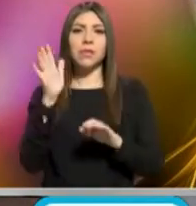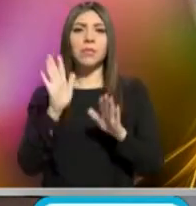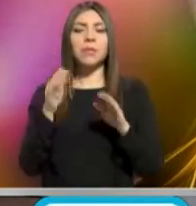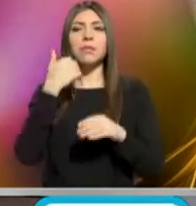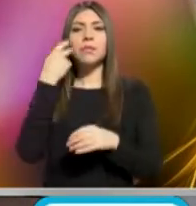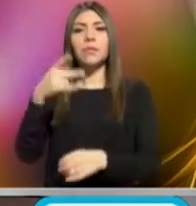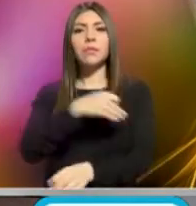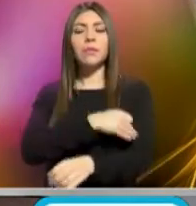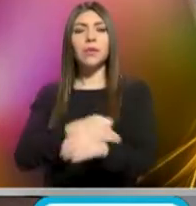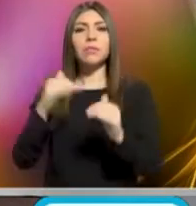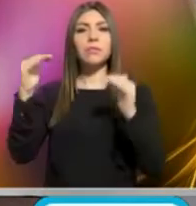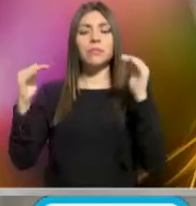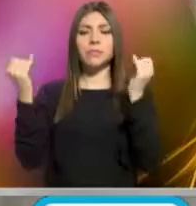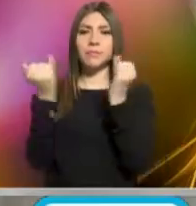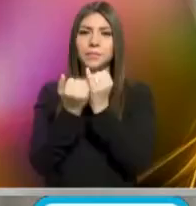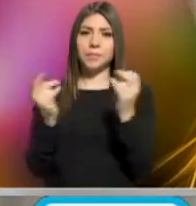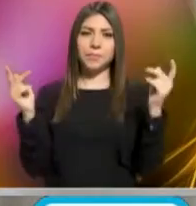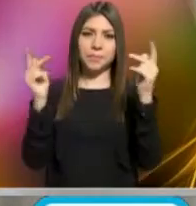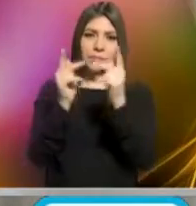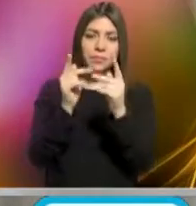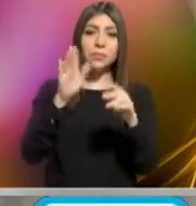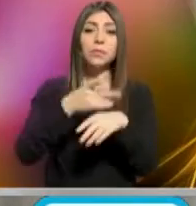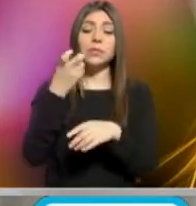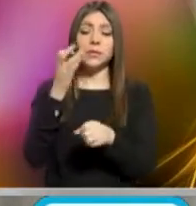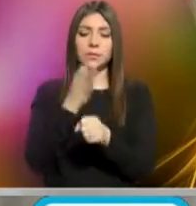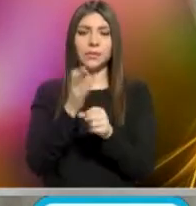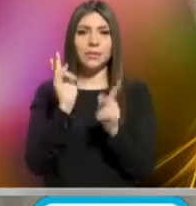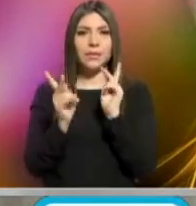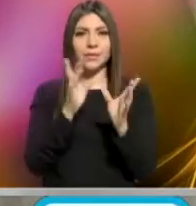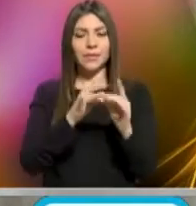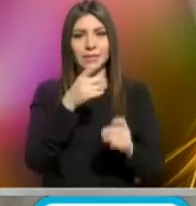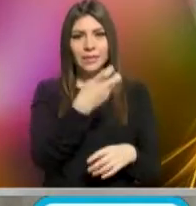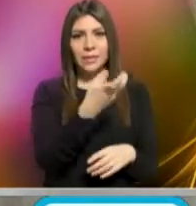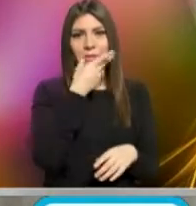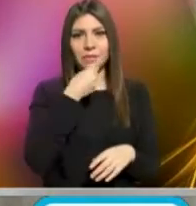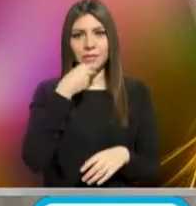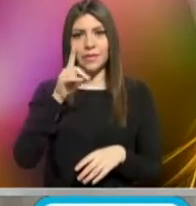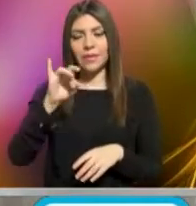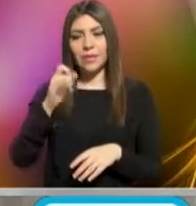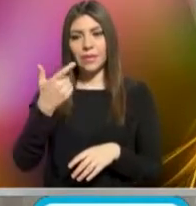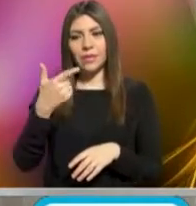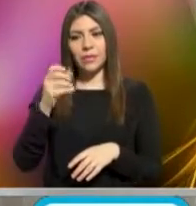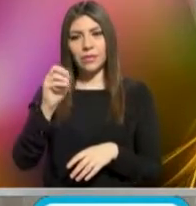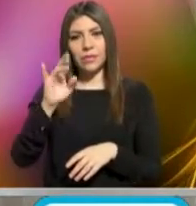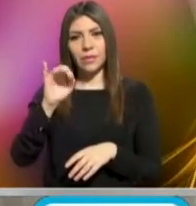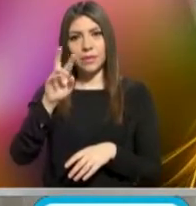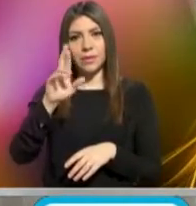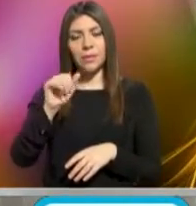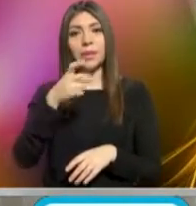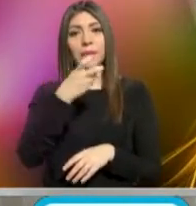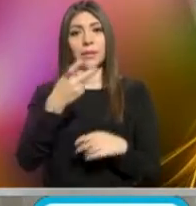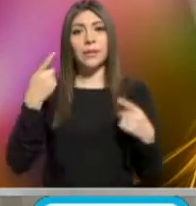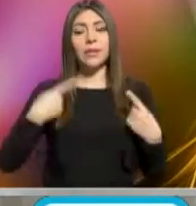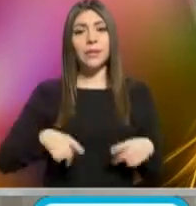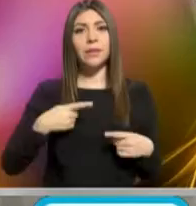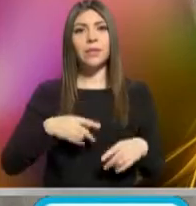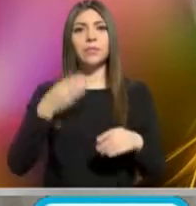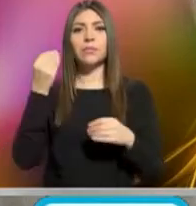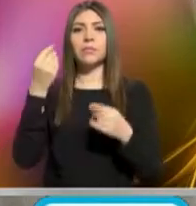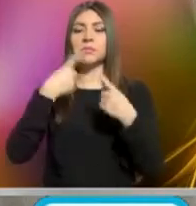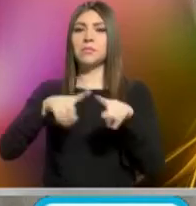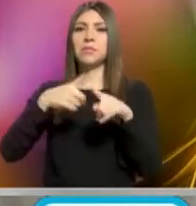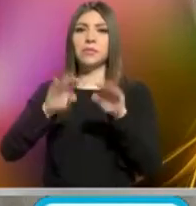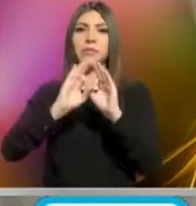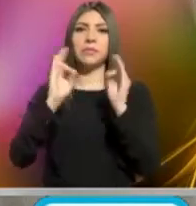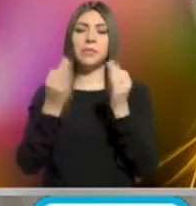Claro. Vamos a hablar un poco de este personaje, efectivamente controversial, efectivamente un personaje que ha dejado huella de muchas